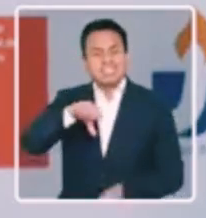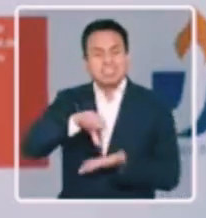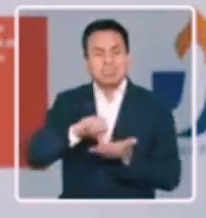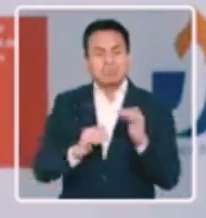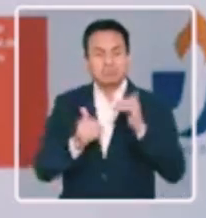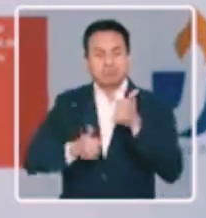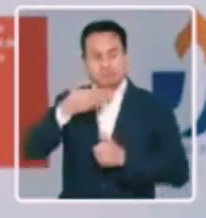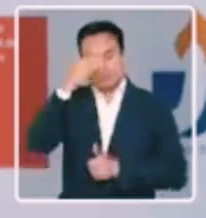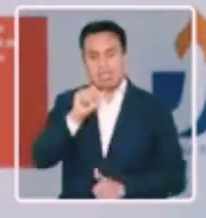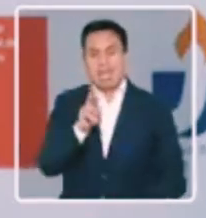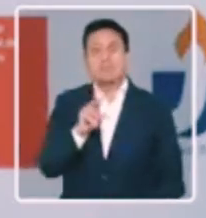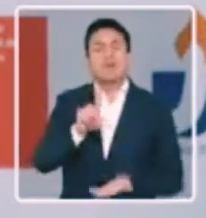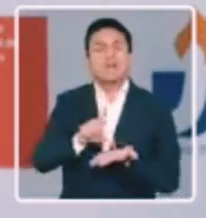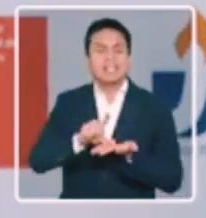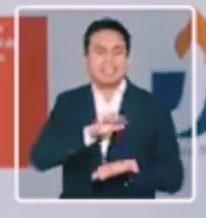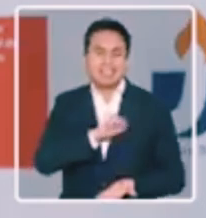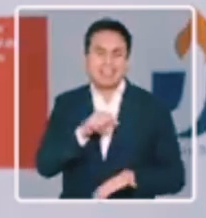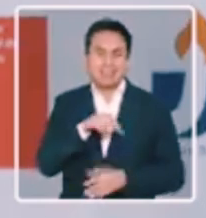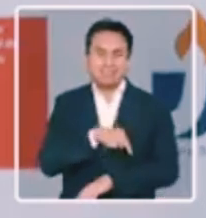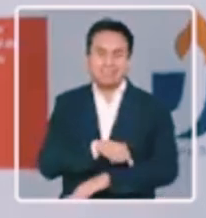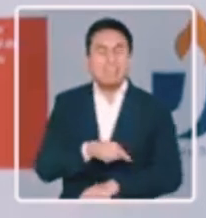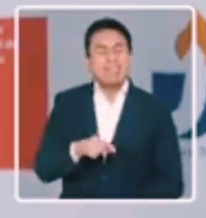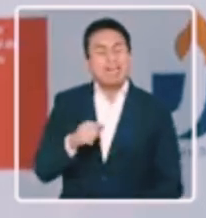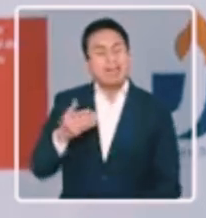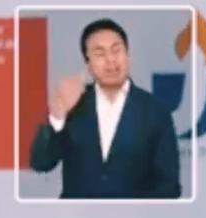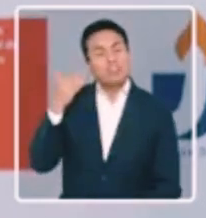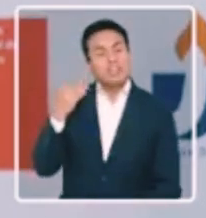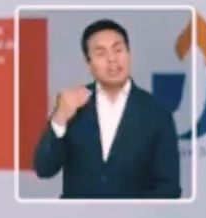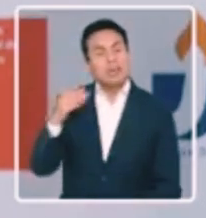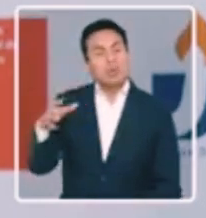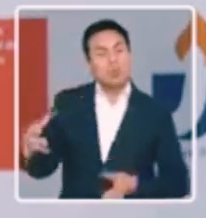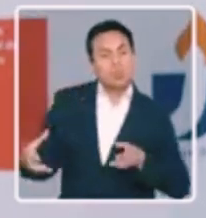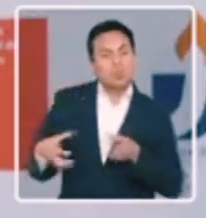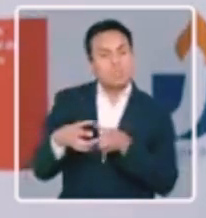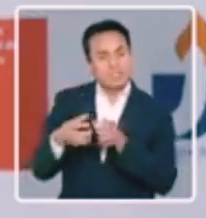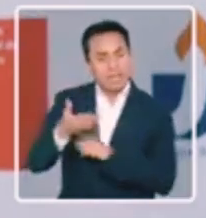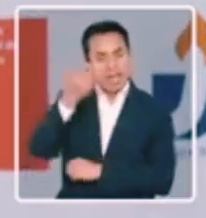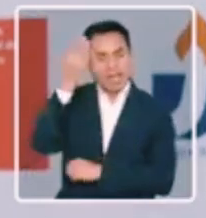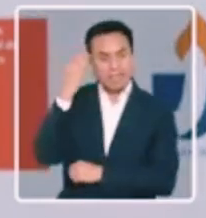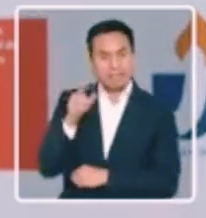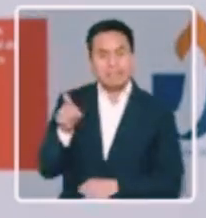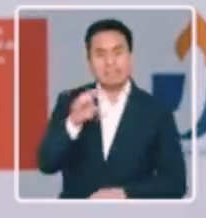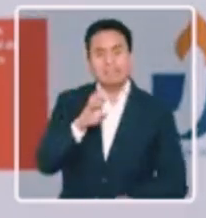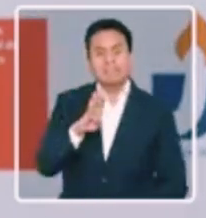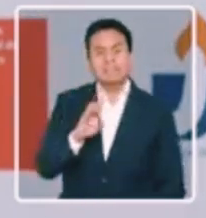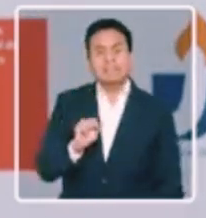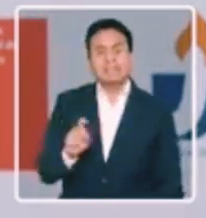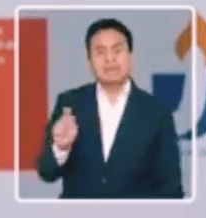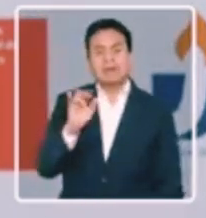alto rendimiento el Car está en Santiago el otro día me junté con Sebastián